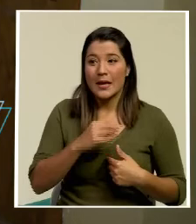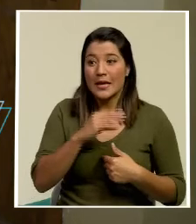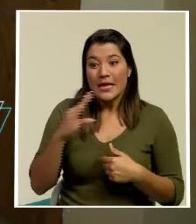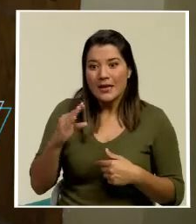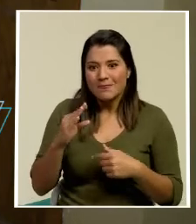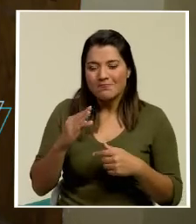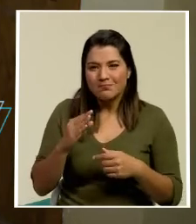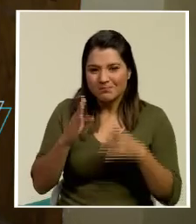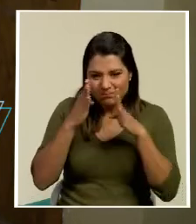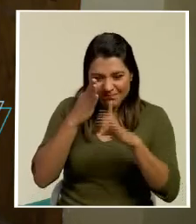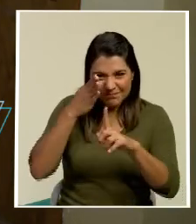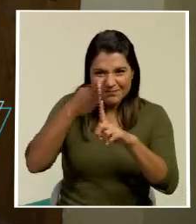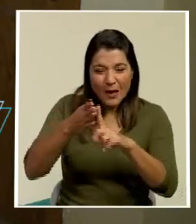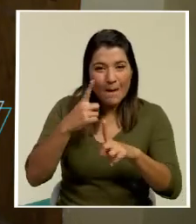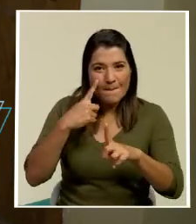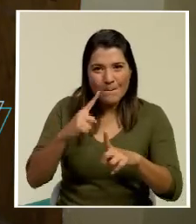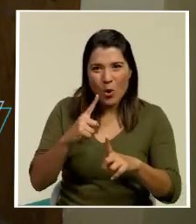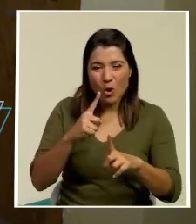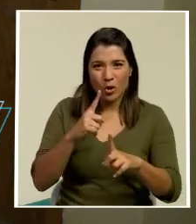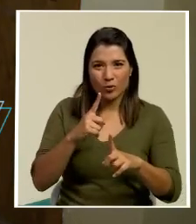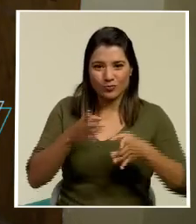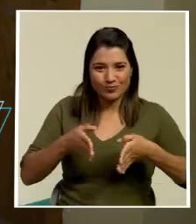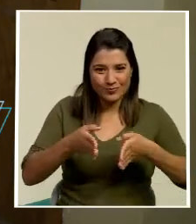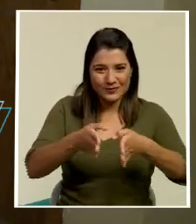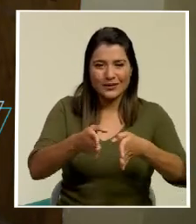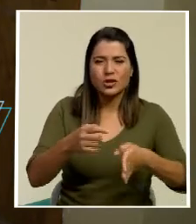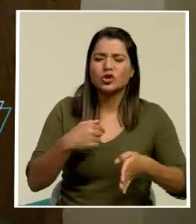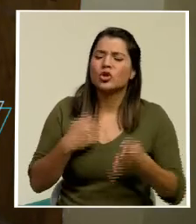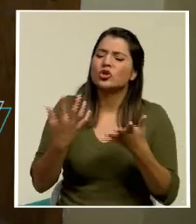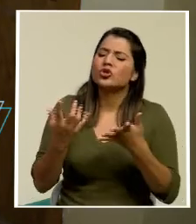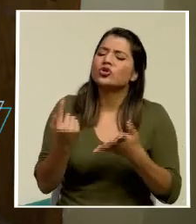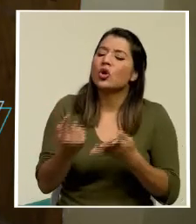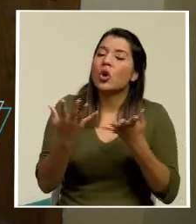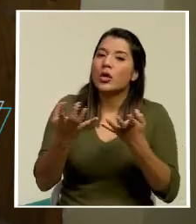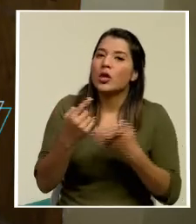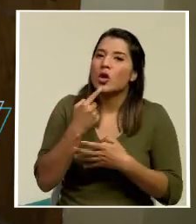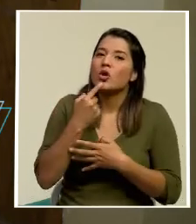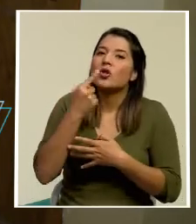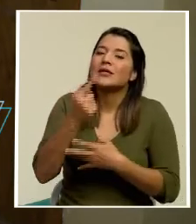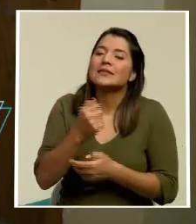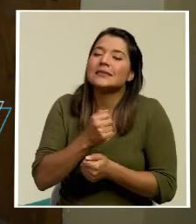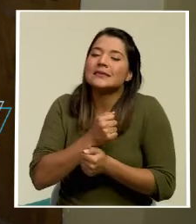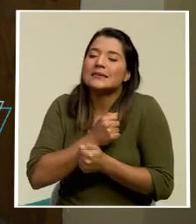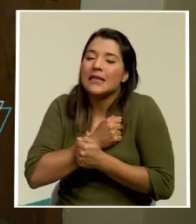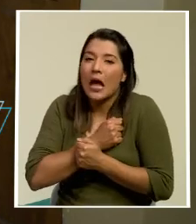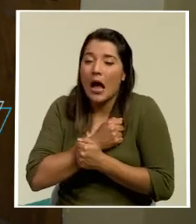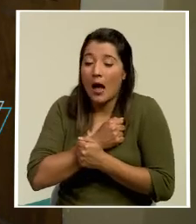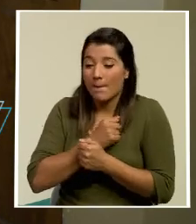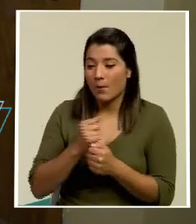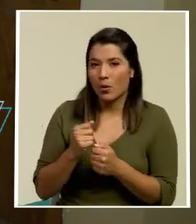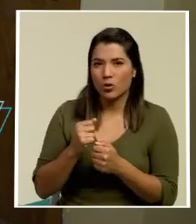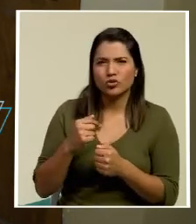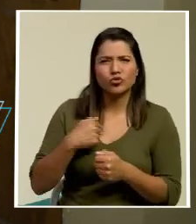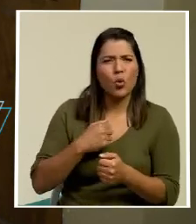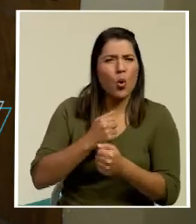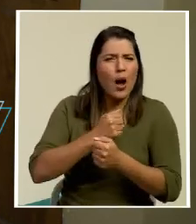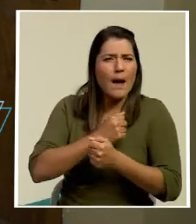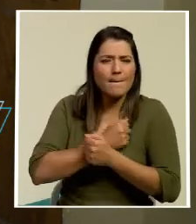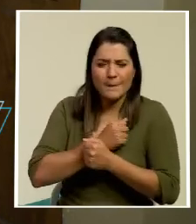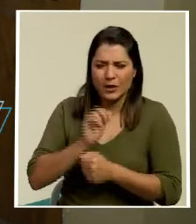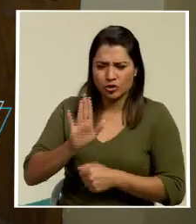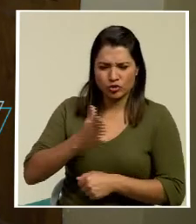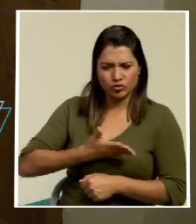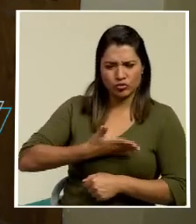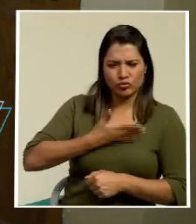azares. Yo solo hubiera querido decirte que te amo, que amé tu altivez entre los altivos, tu